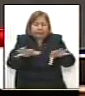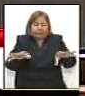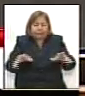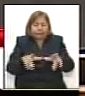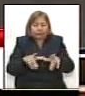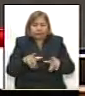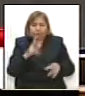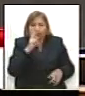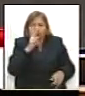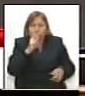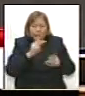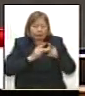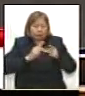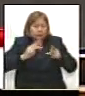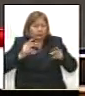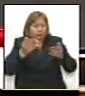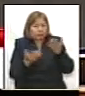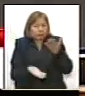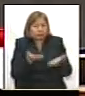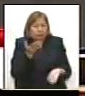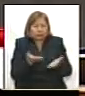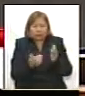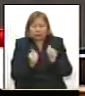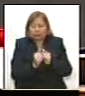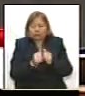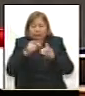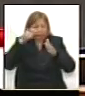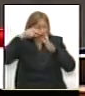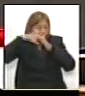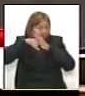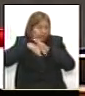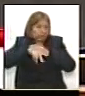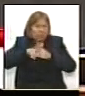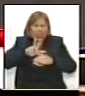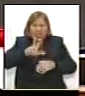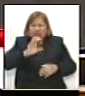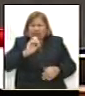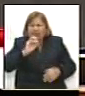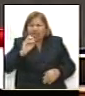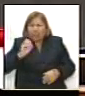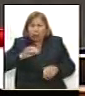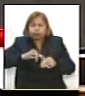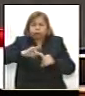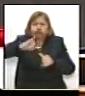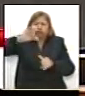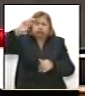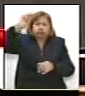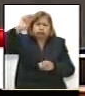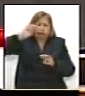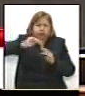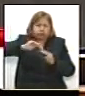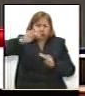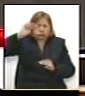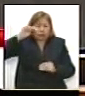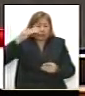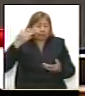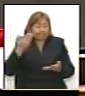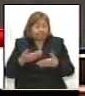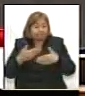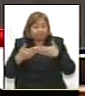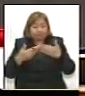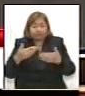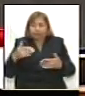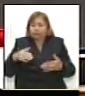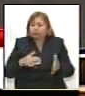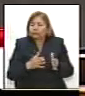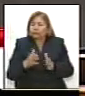2 kilómetros aproximadamente, con una profundidad de 300 metros. Cabe mencionar que a lo largo de la ruta